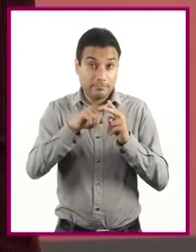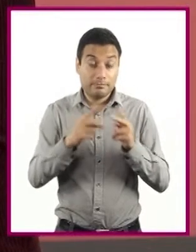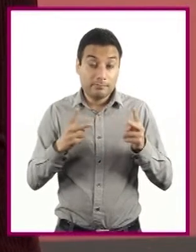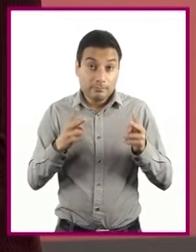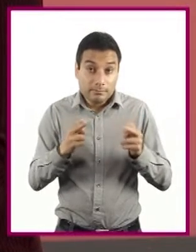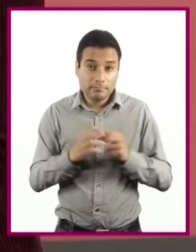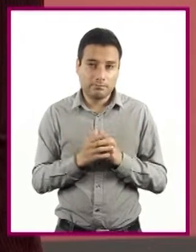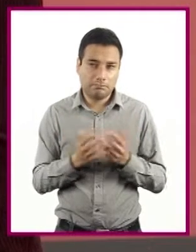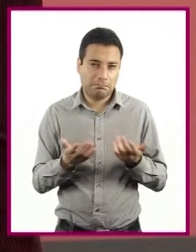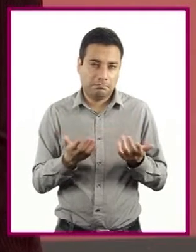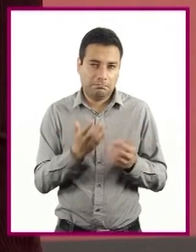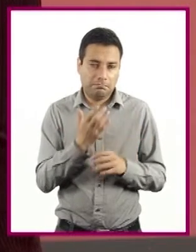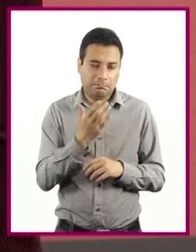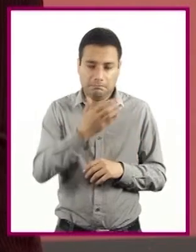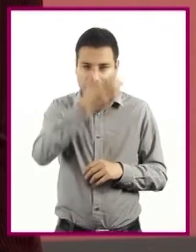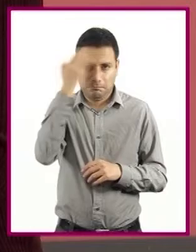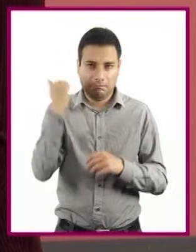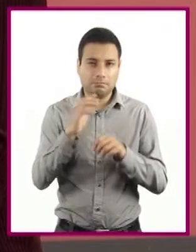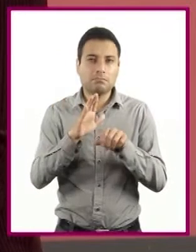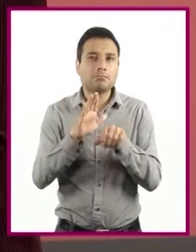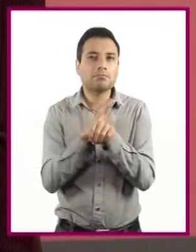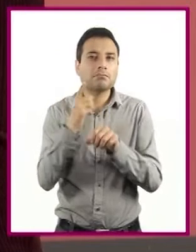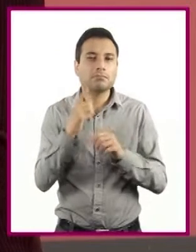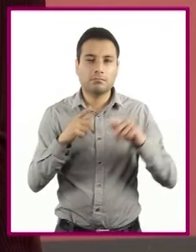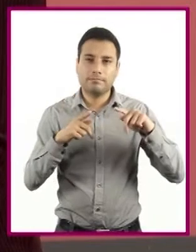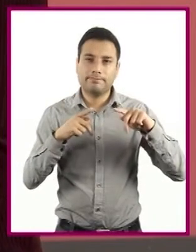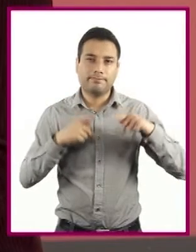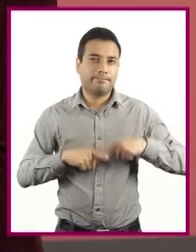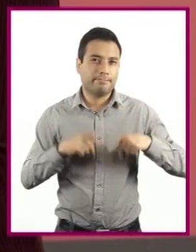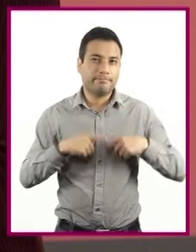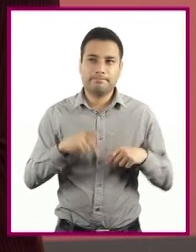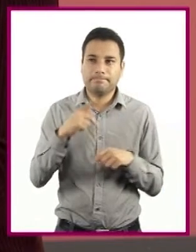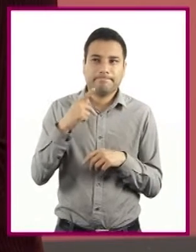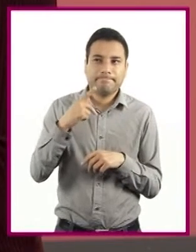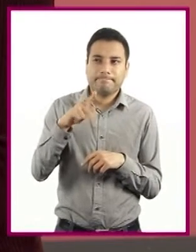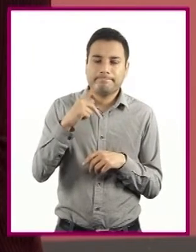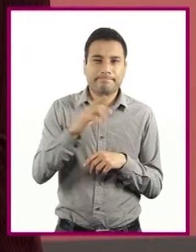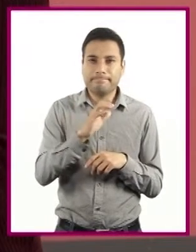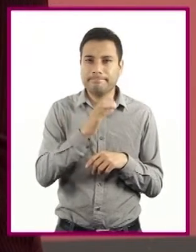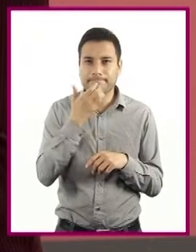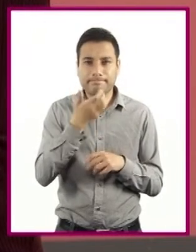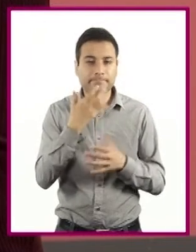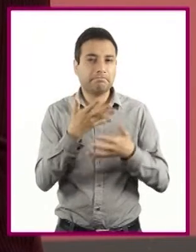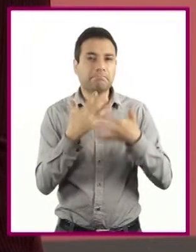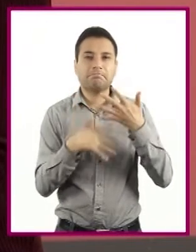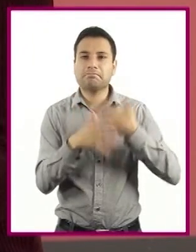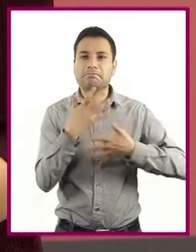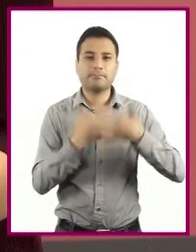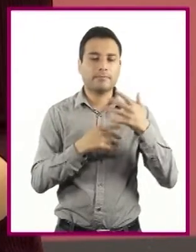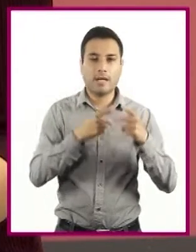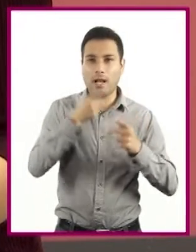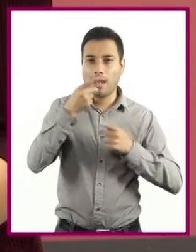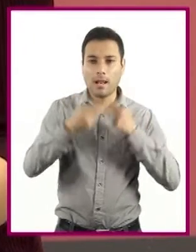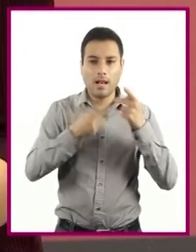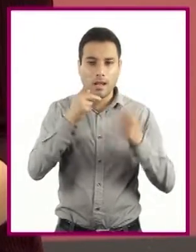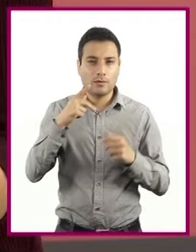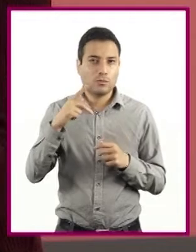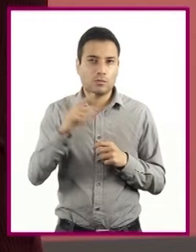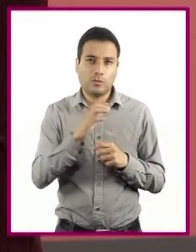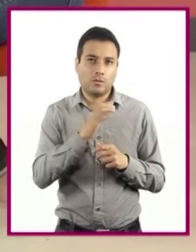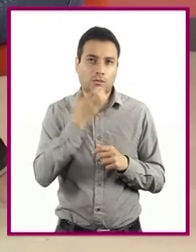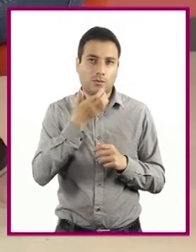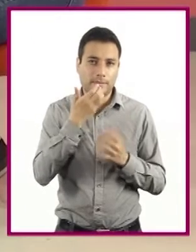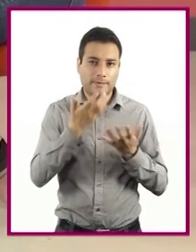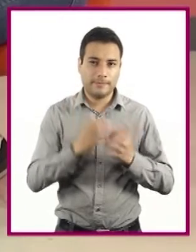fuente escrita, precisamente porque son el fruto de repetidas observaciones y son una convicción común de que así es la